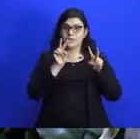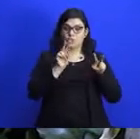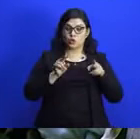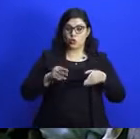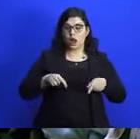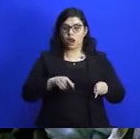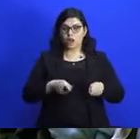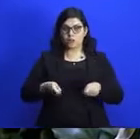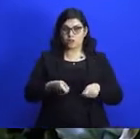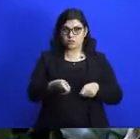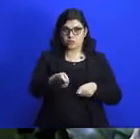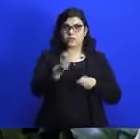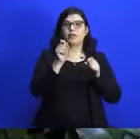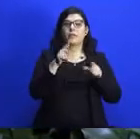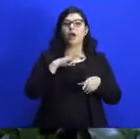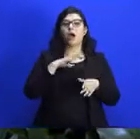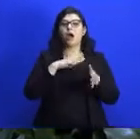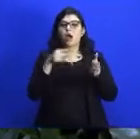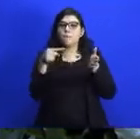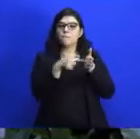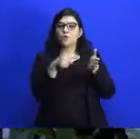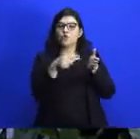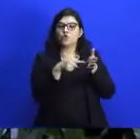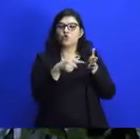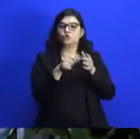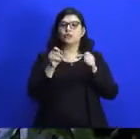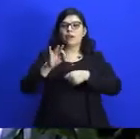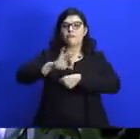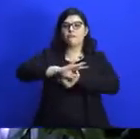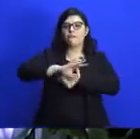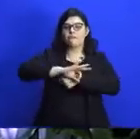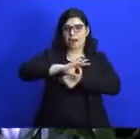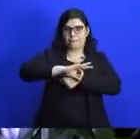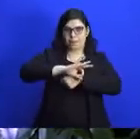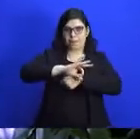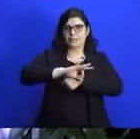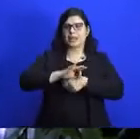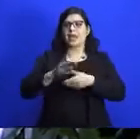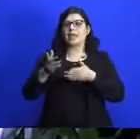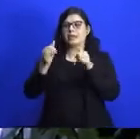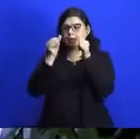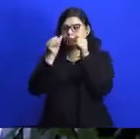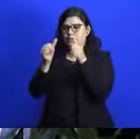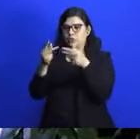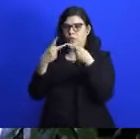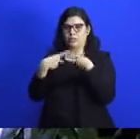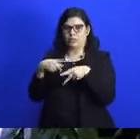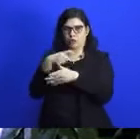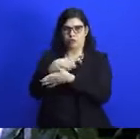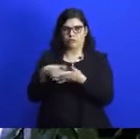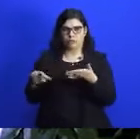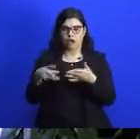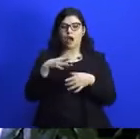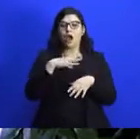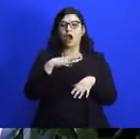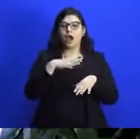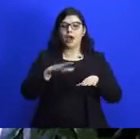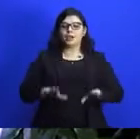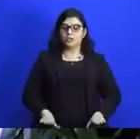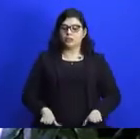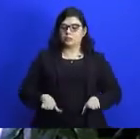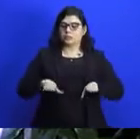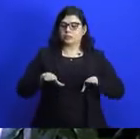de asistencia, los mostradores de farmacia y de servicio al cliente, y así como las bandas en líneas de caja tienen una altura